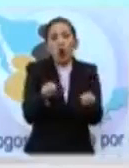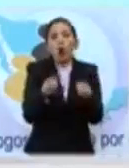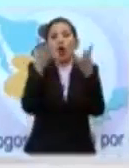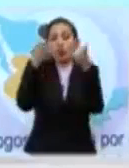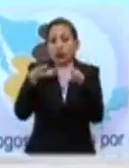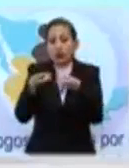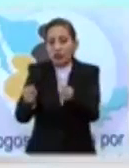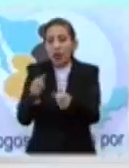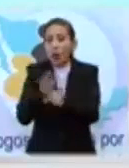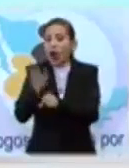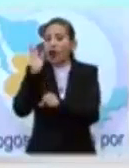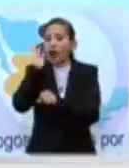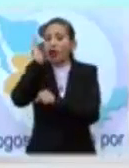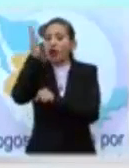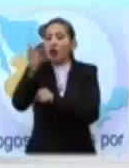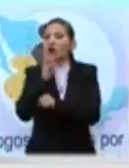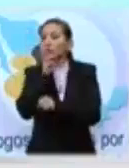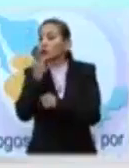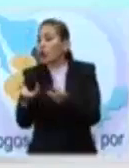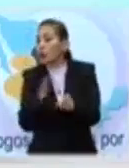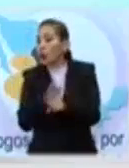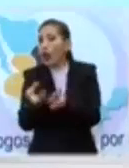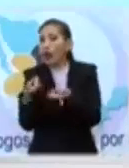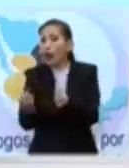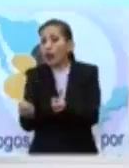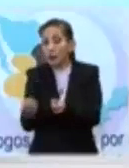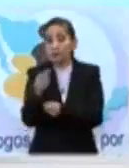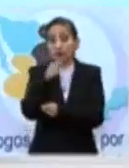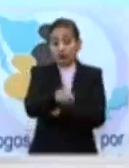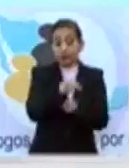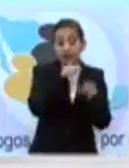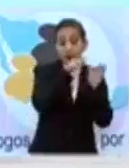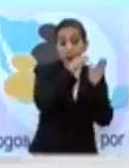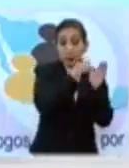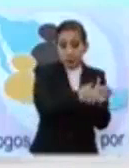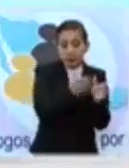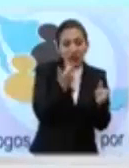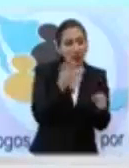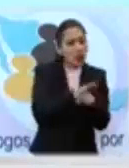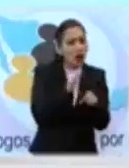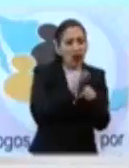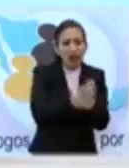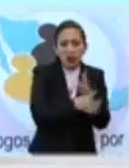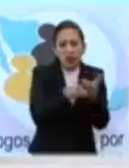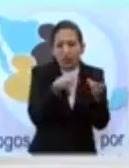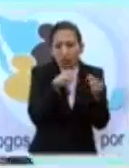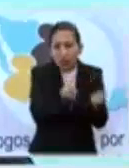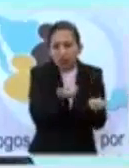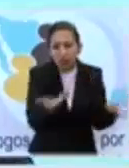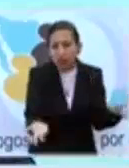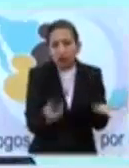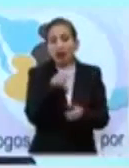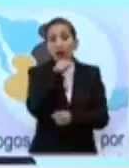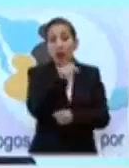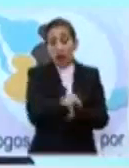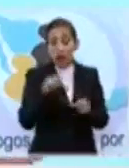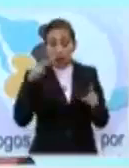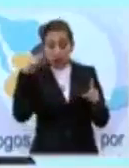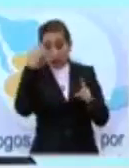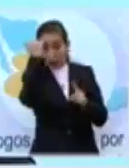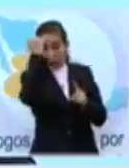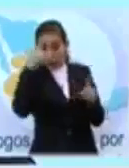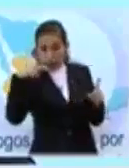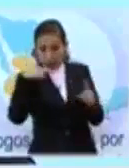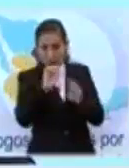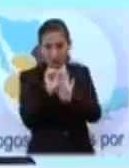gasta y cuál es el efecto de ese gasto, por ejemplo, en términos de en qué se gasta, el cambio de enfoque que